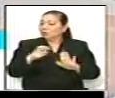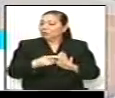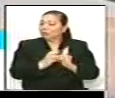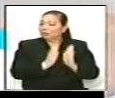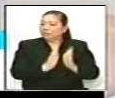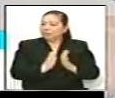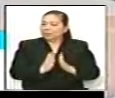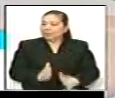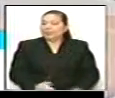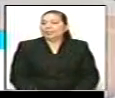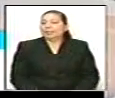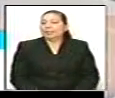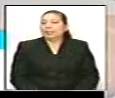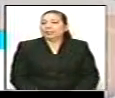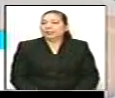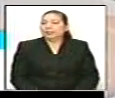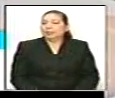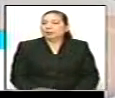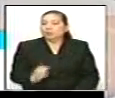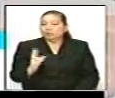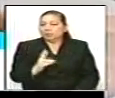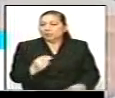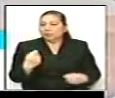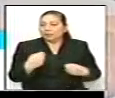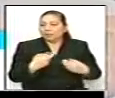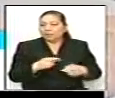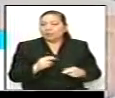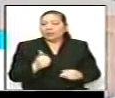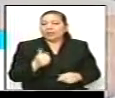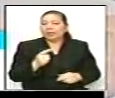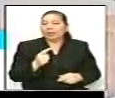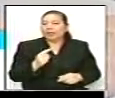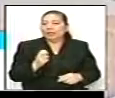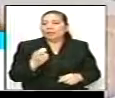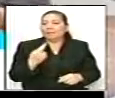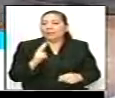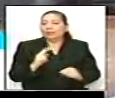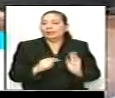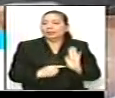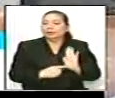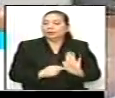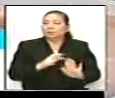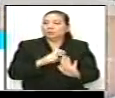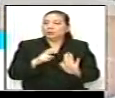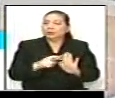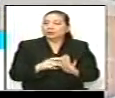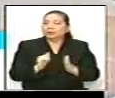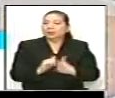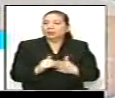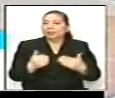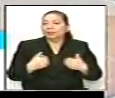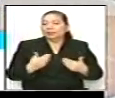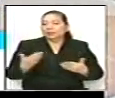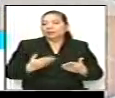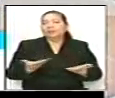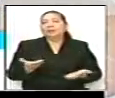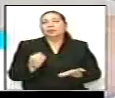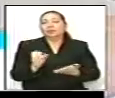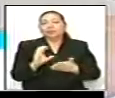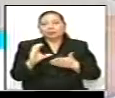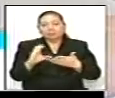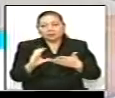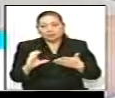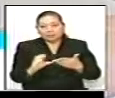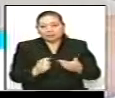coordinando con la gerencia, con la sugerencia de inversión pública de ATE, para presentar los proyectos que tengan quizás con código SNI, que estén